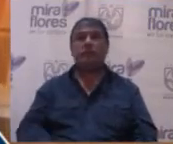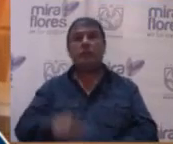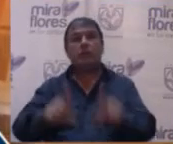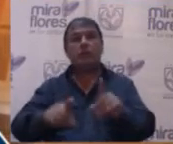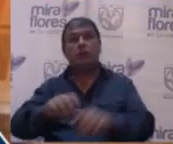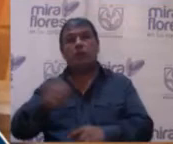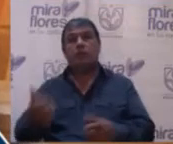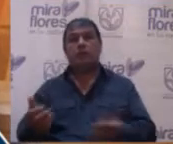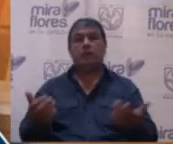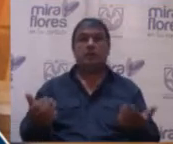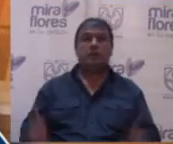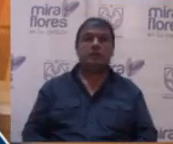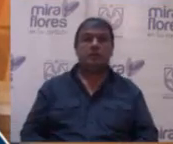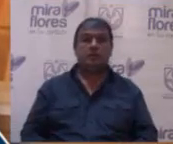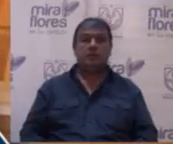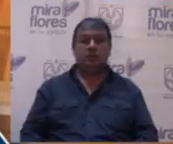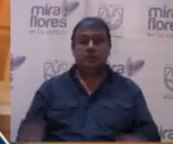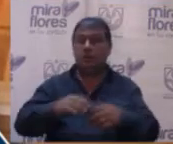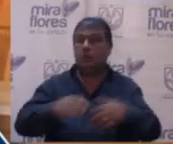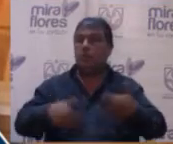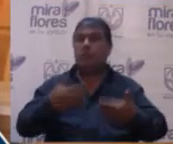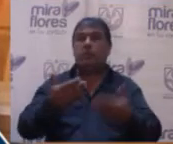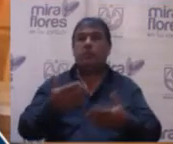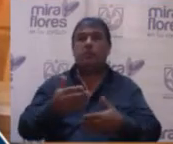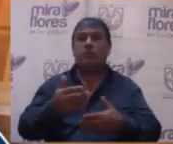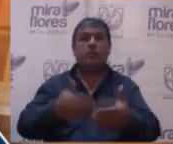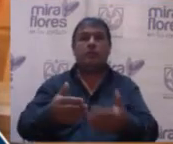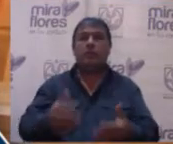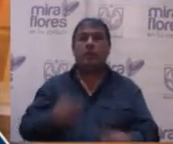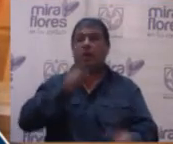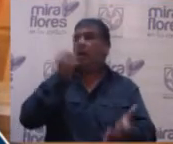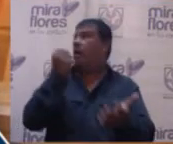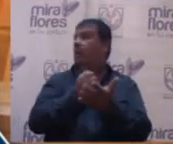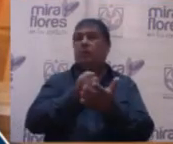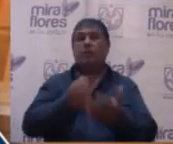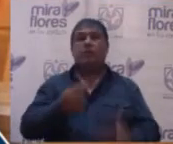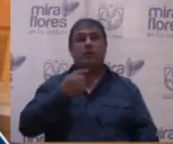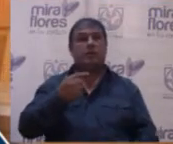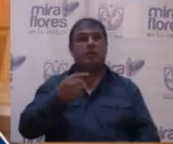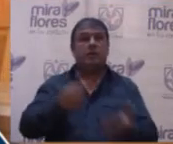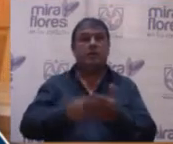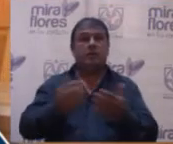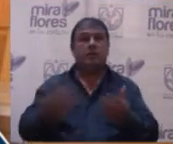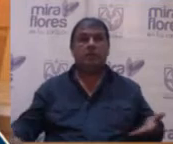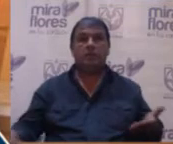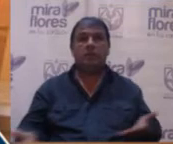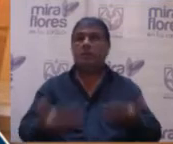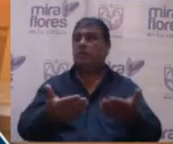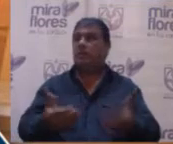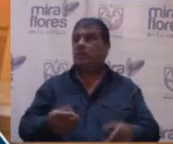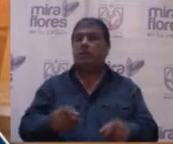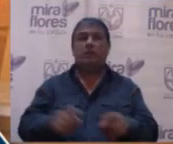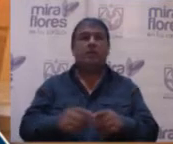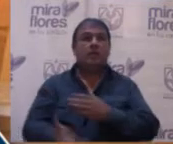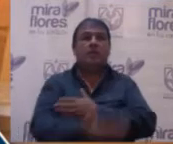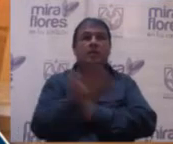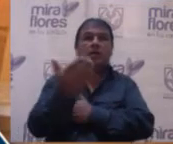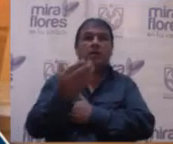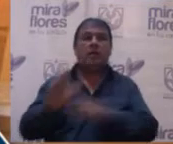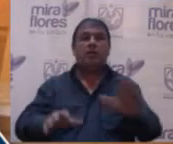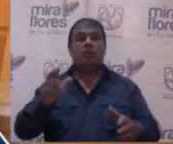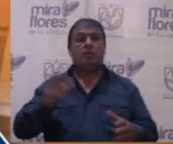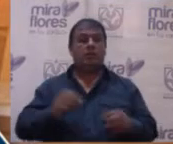¿Alguna otra intervención? Si no hay intervenciones, procederemos a aprobar, digamos, esta presentación que hemos tenido esta mañana. Aquellos miembros